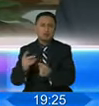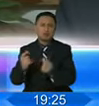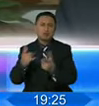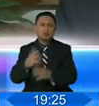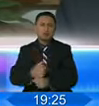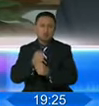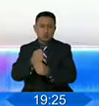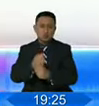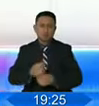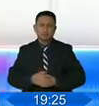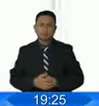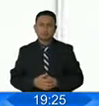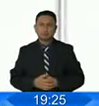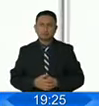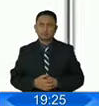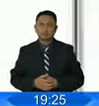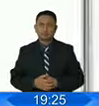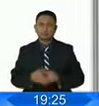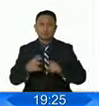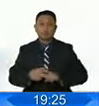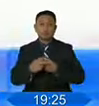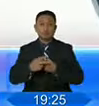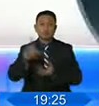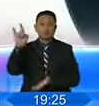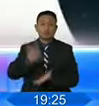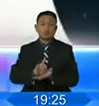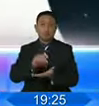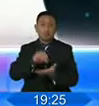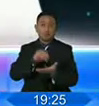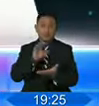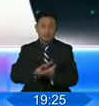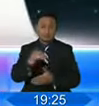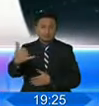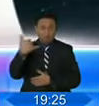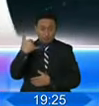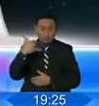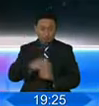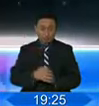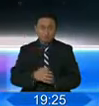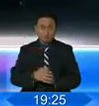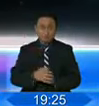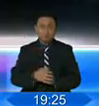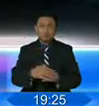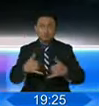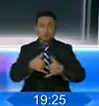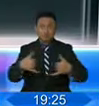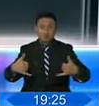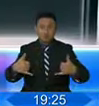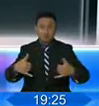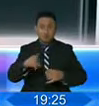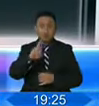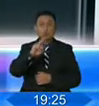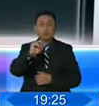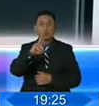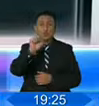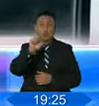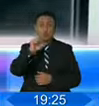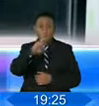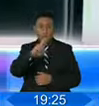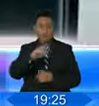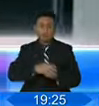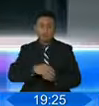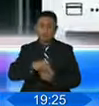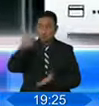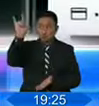y seguro posible. Todo inicia descargando la aplicación con un teléfono inteligente, entrar en las tiendas de aplicaciones, efectuar la búsqueda con la